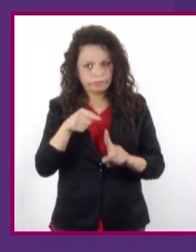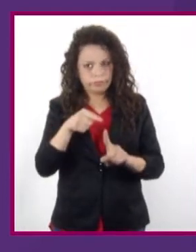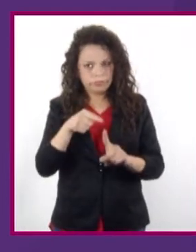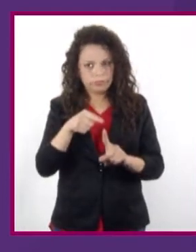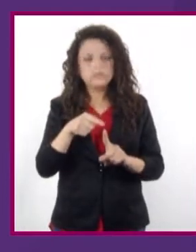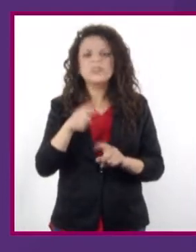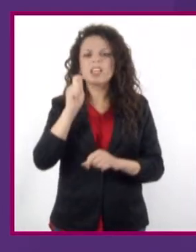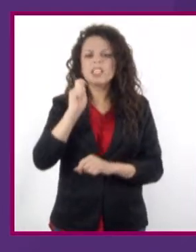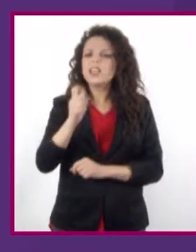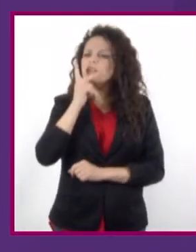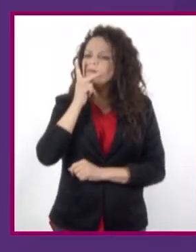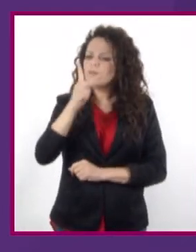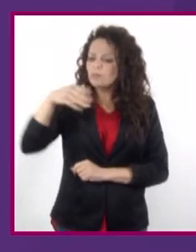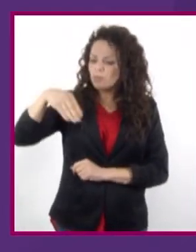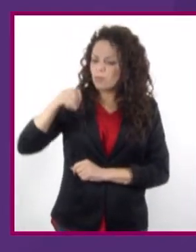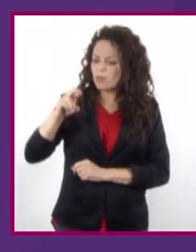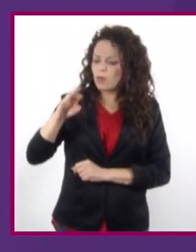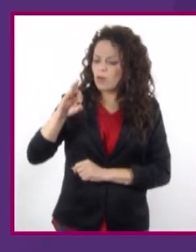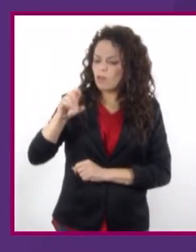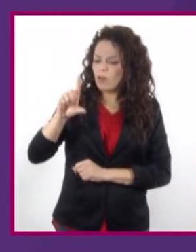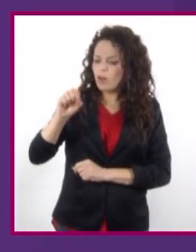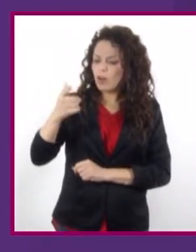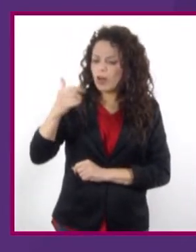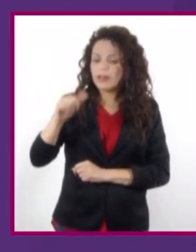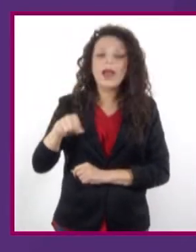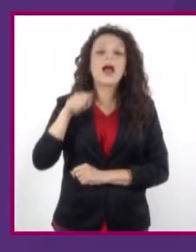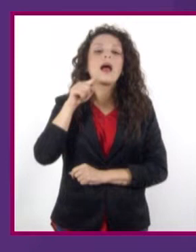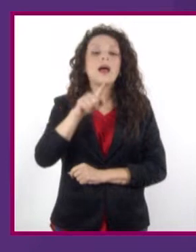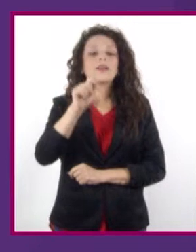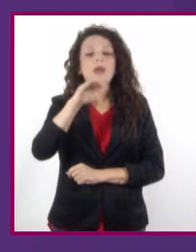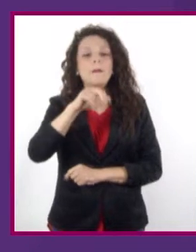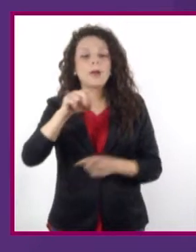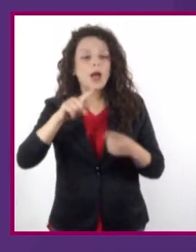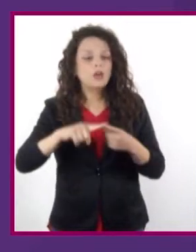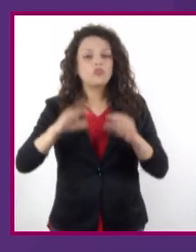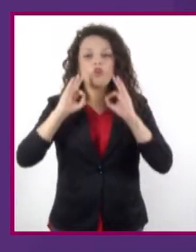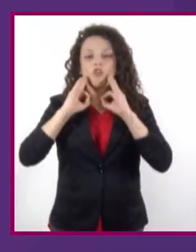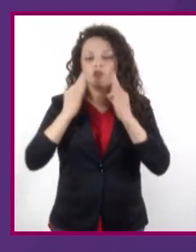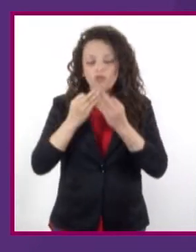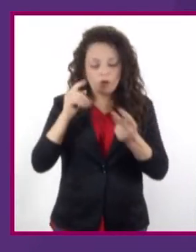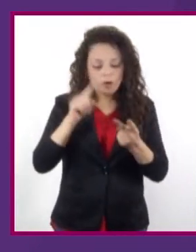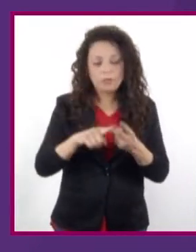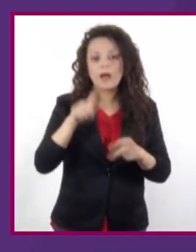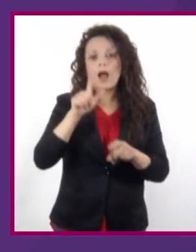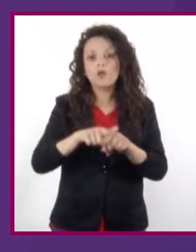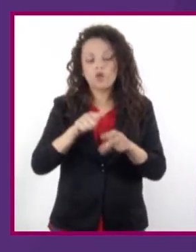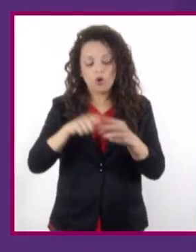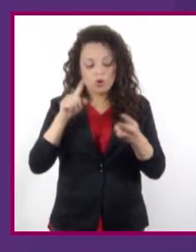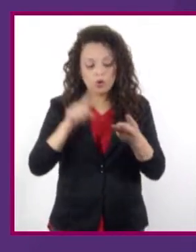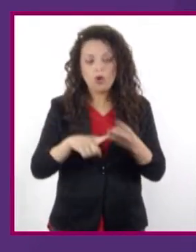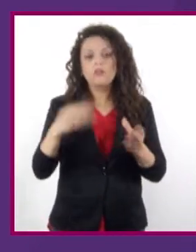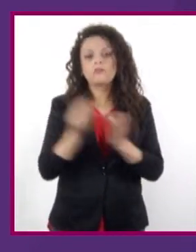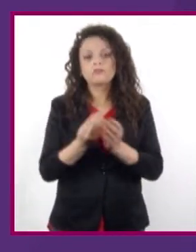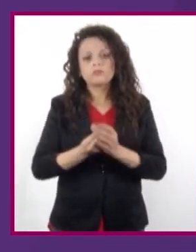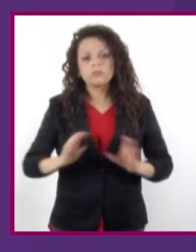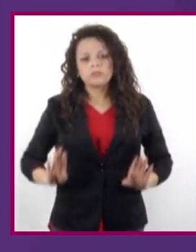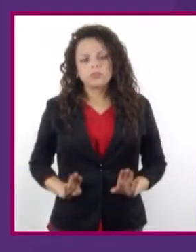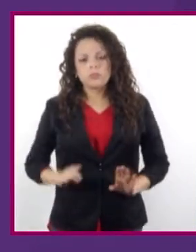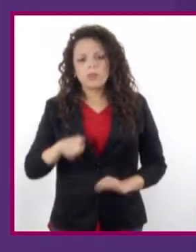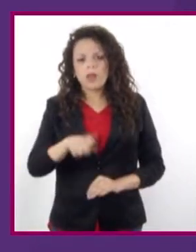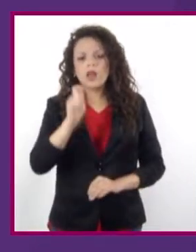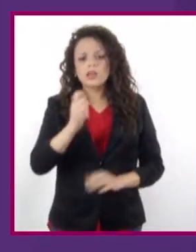Morfología se refiere a aspectos como su tamaño, forma, color, el tipo de material, si es plástico o